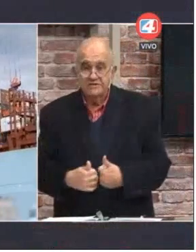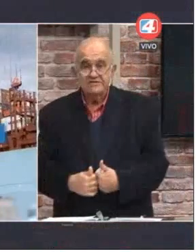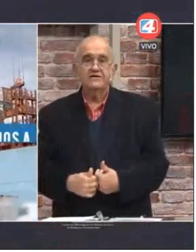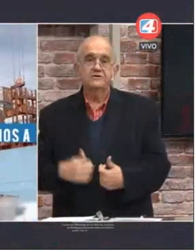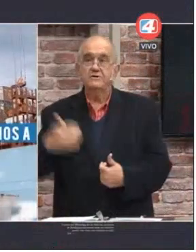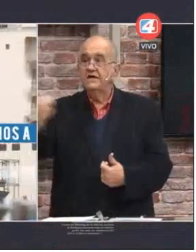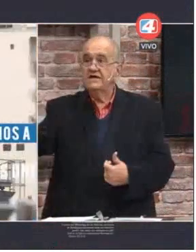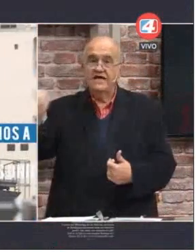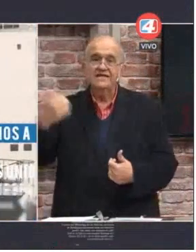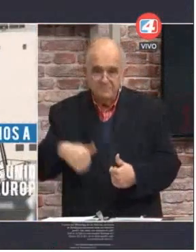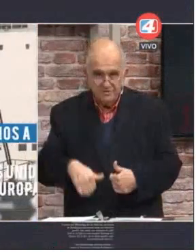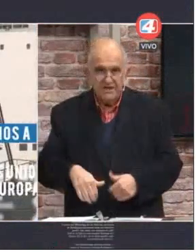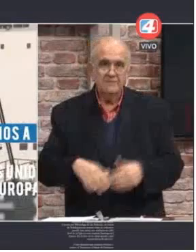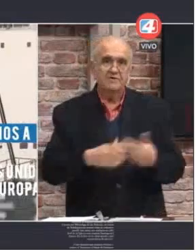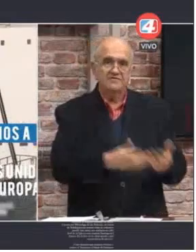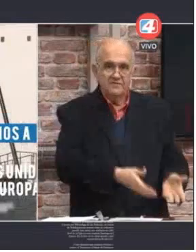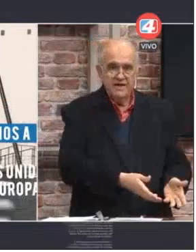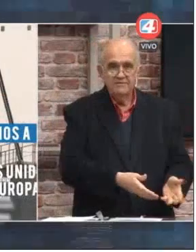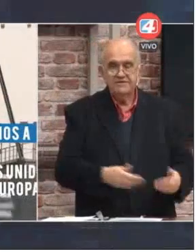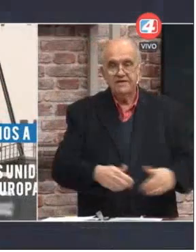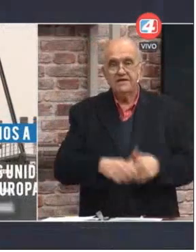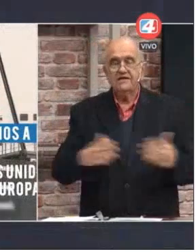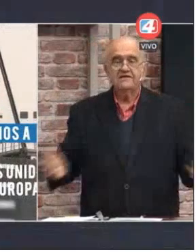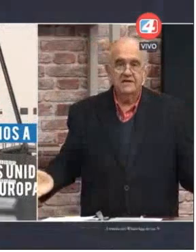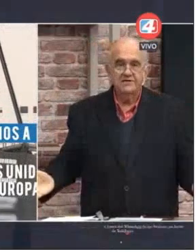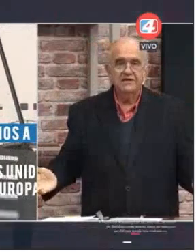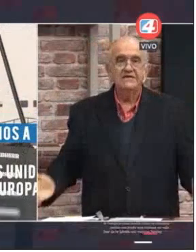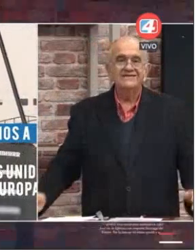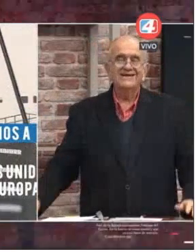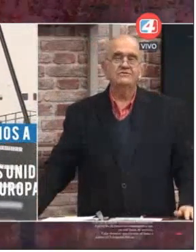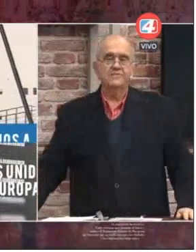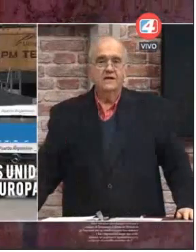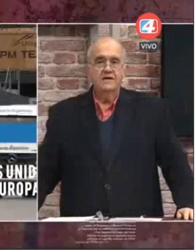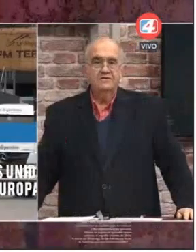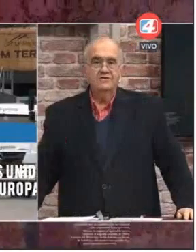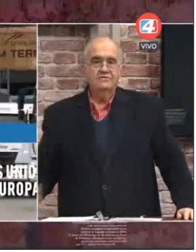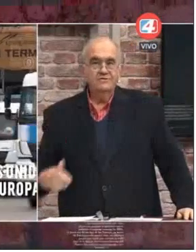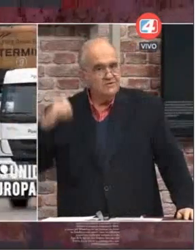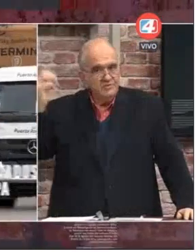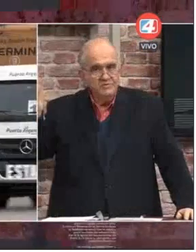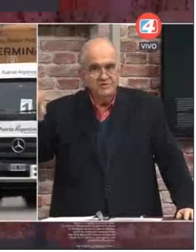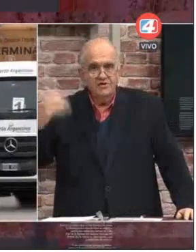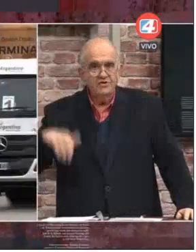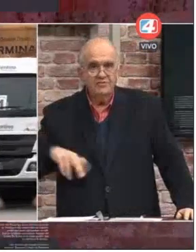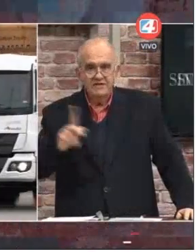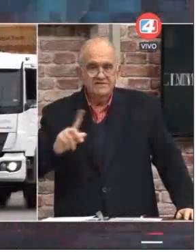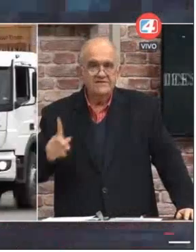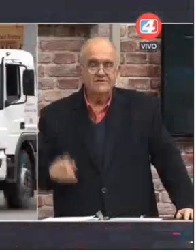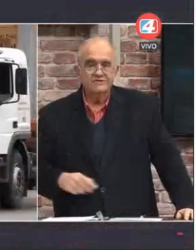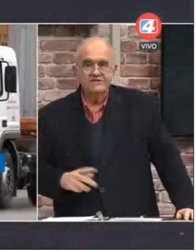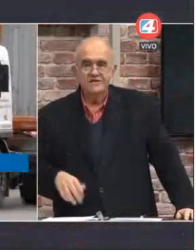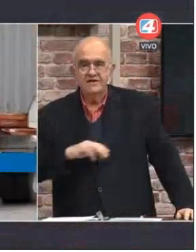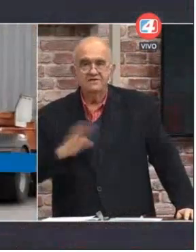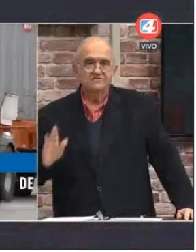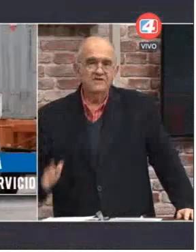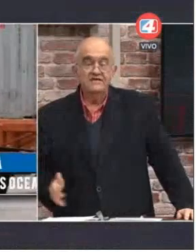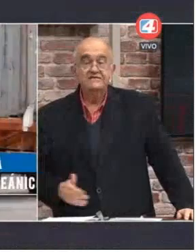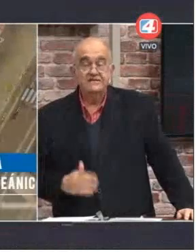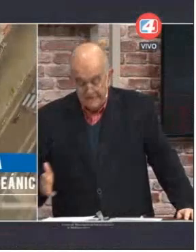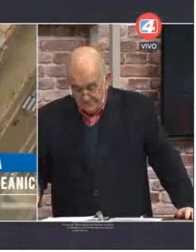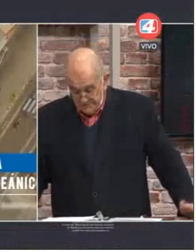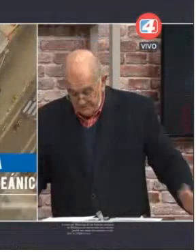el evento necesario que hay que importar para fabricar la materia en argentina no están entrando no no eso proveedor de no no vende a los 180 días